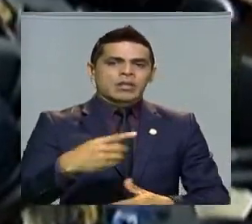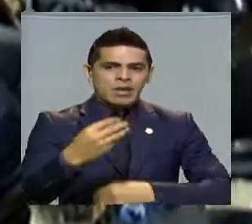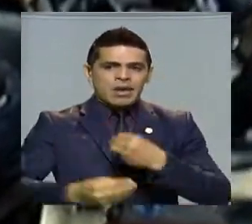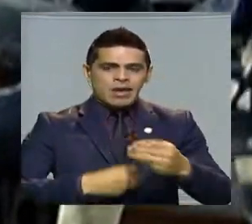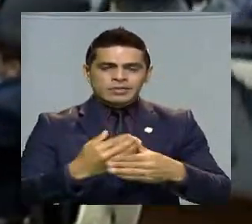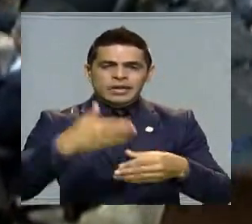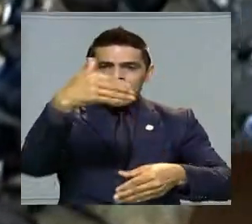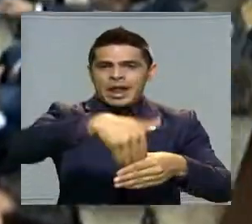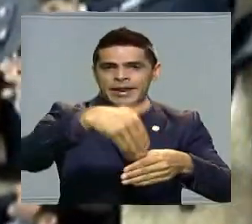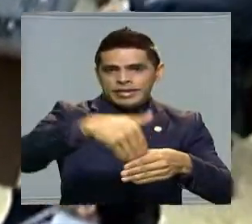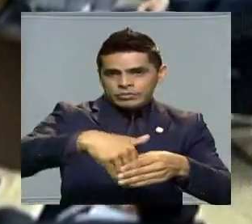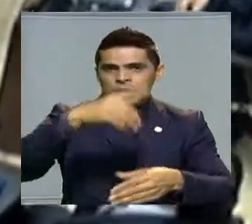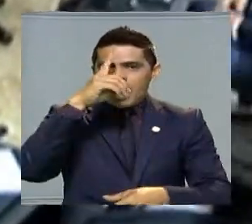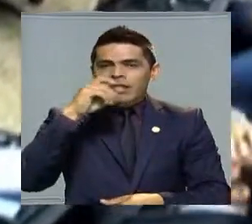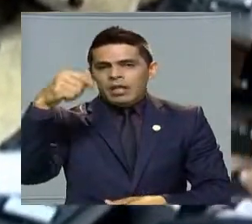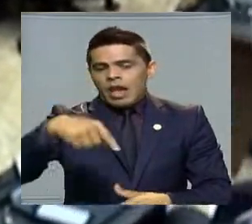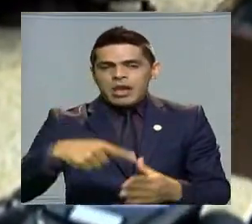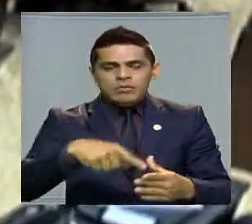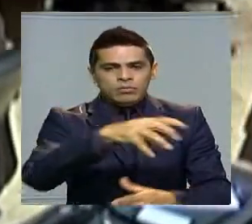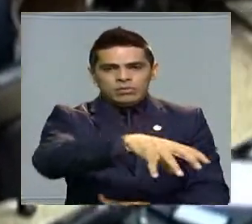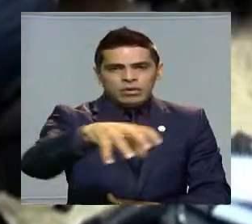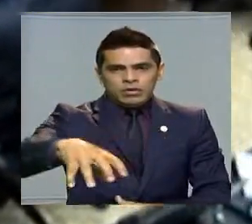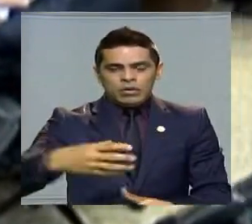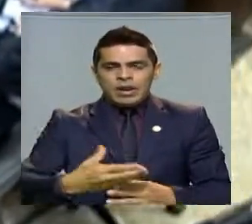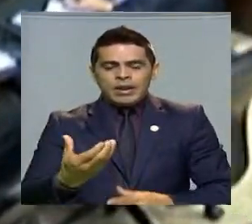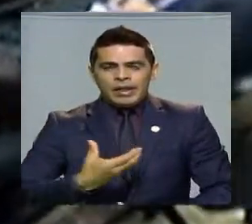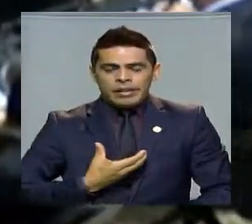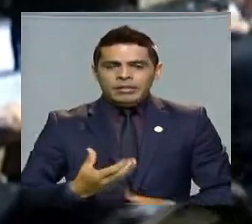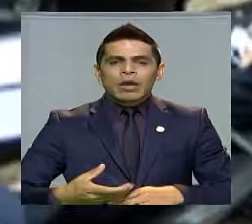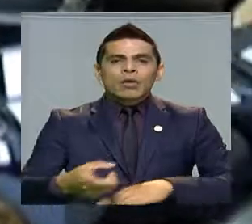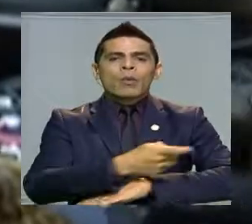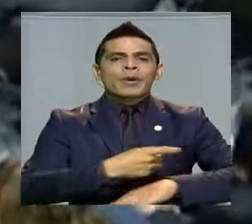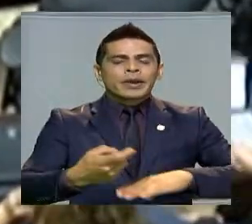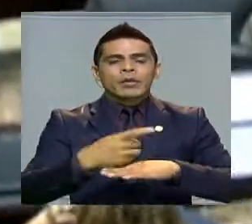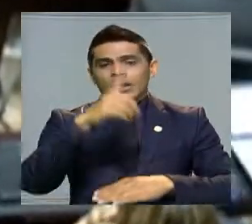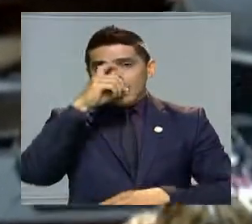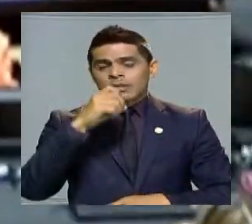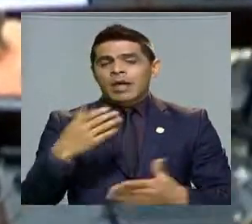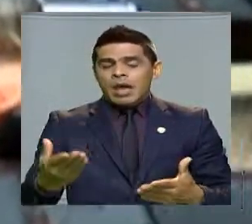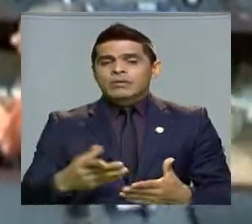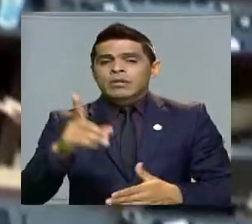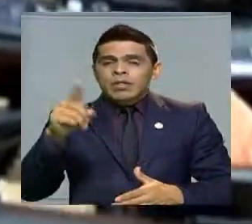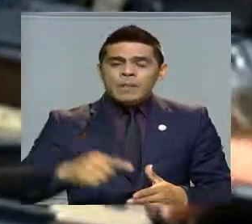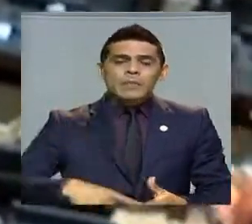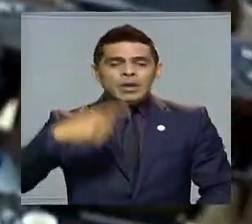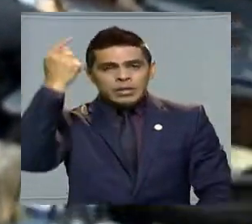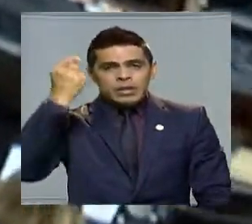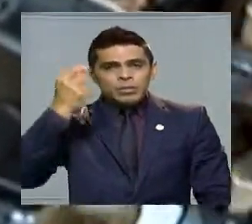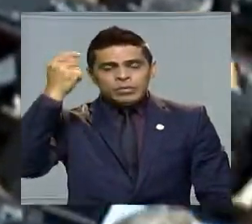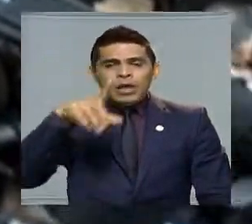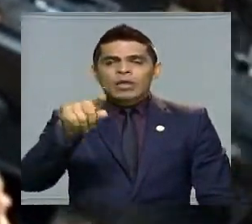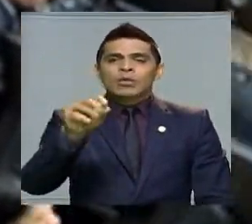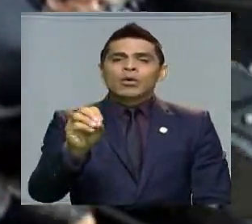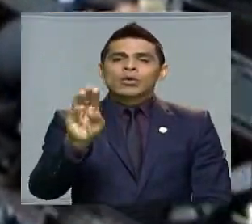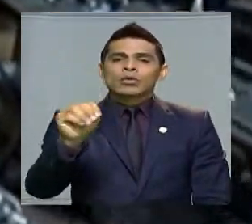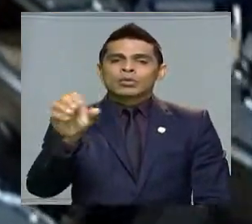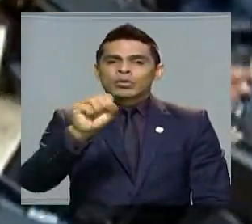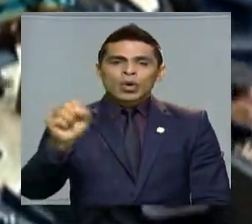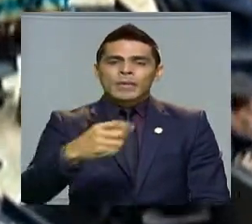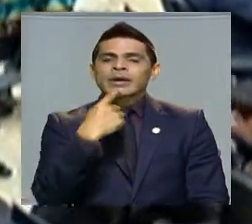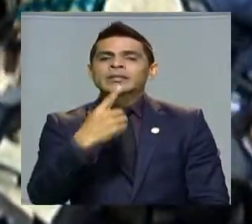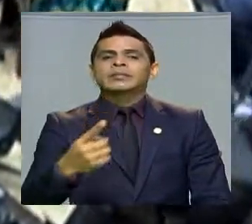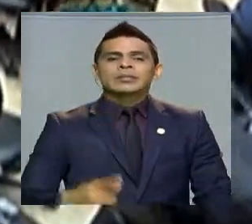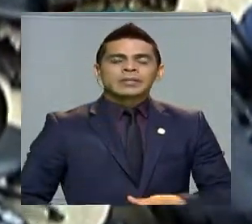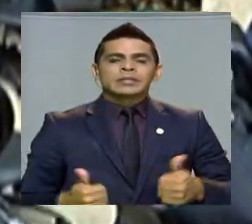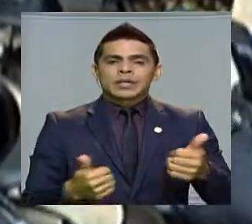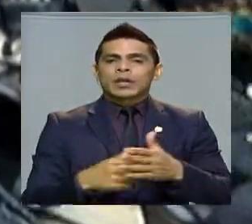las elecciones regionales y municipales en el país este año. De igual forma, el diputado Tomás Juanipa reiteró que dichos